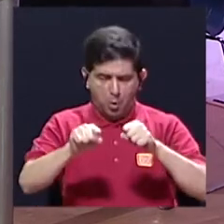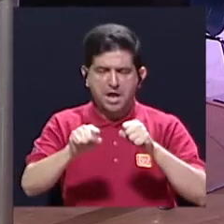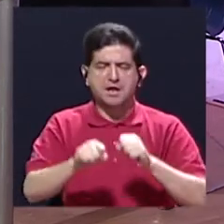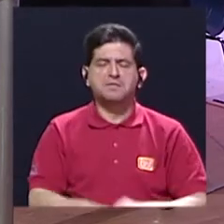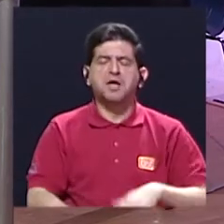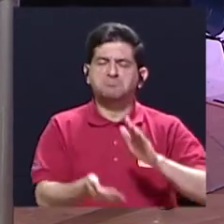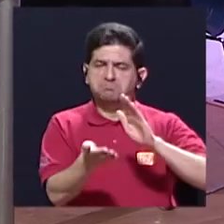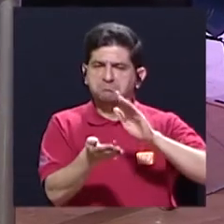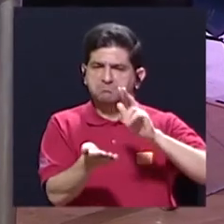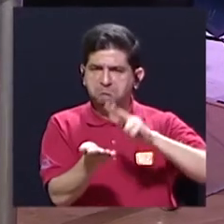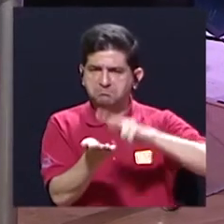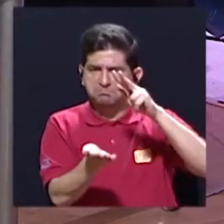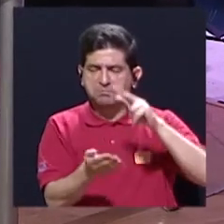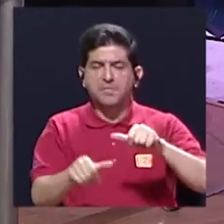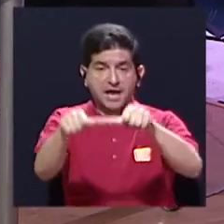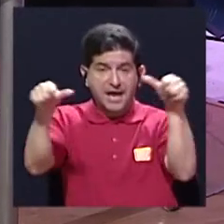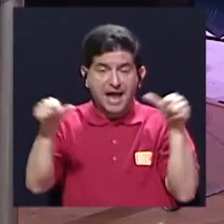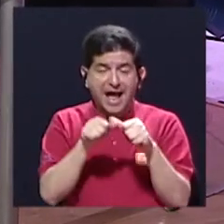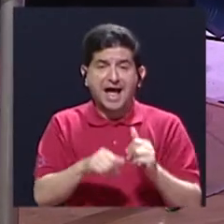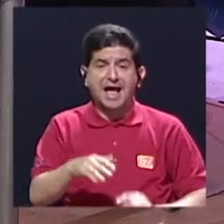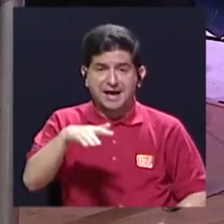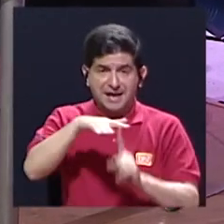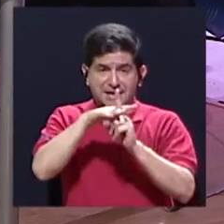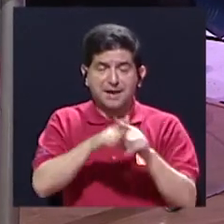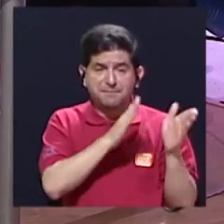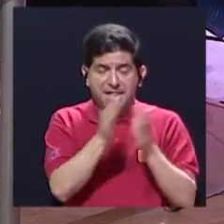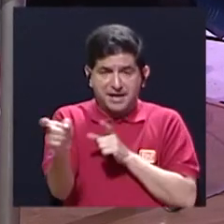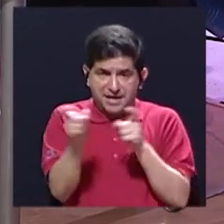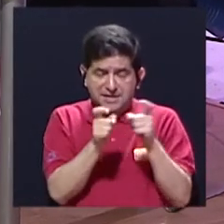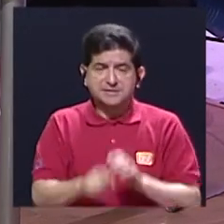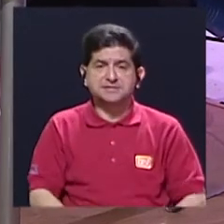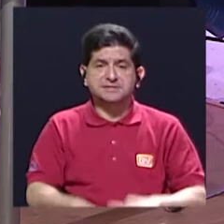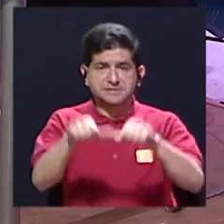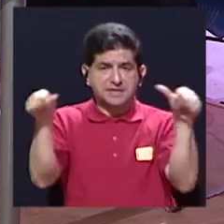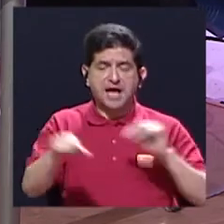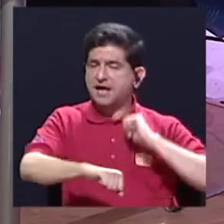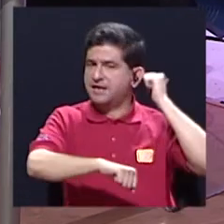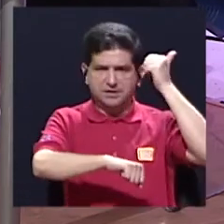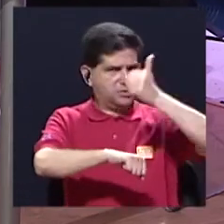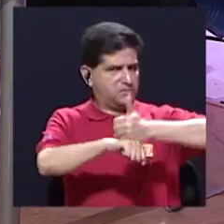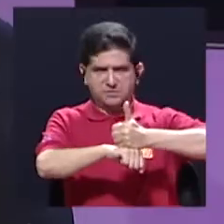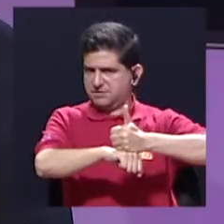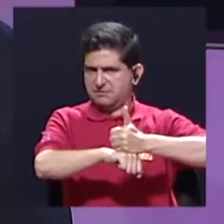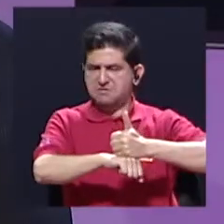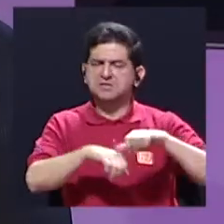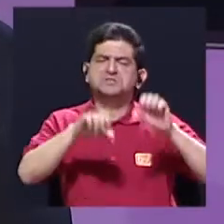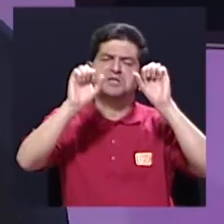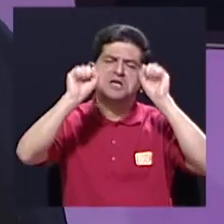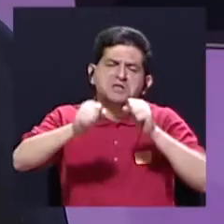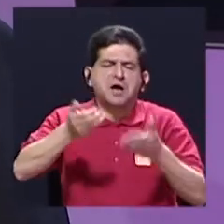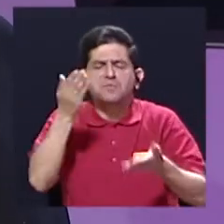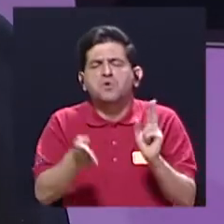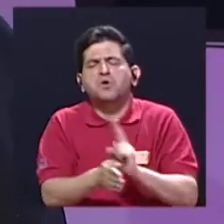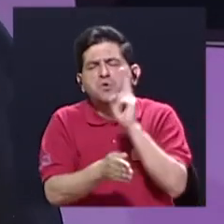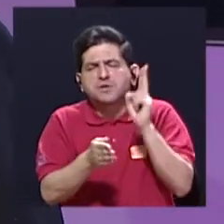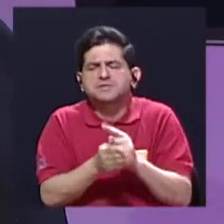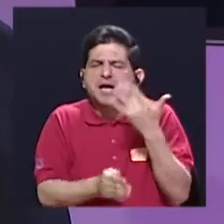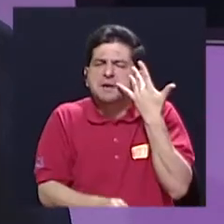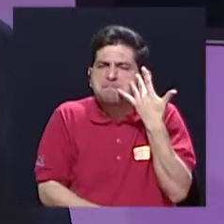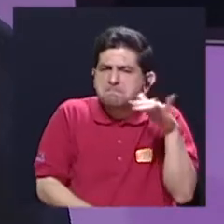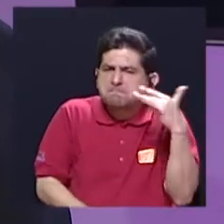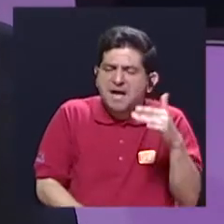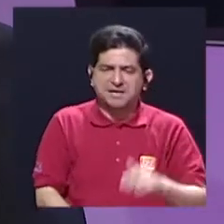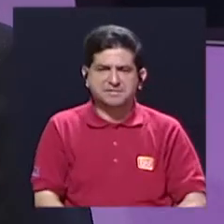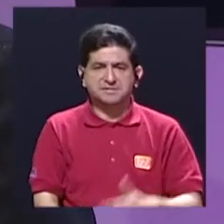podía autorizar una zona que aparece en el plan regulador como zona sin definir, podría darle un uso similar